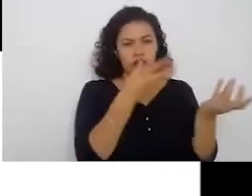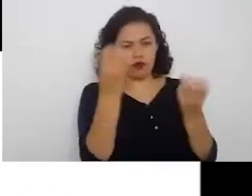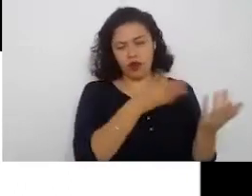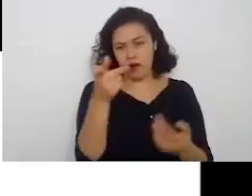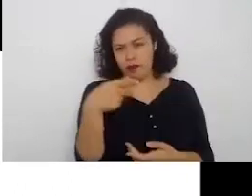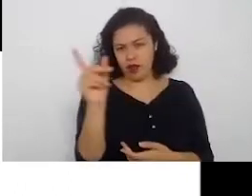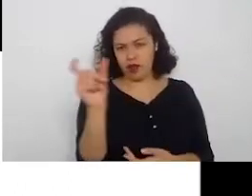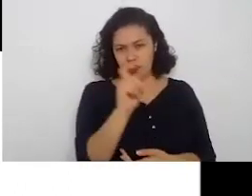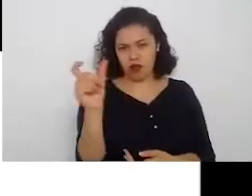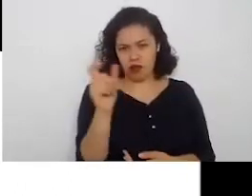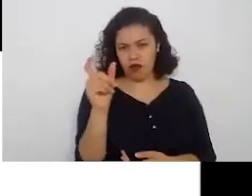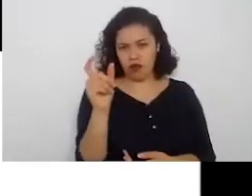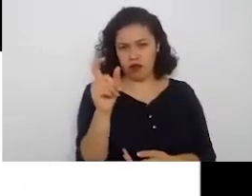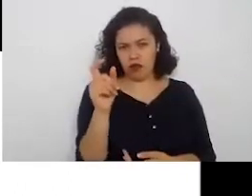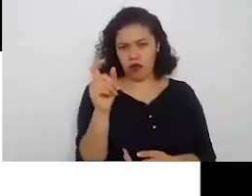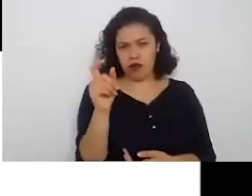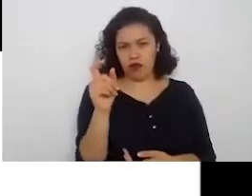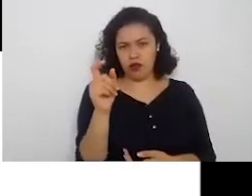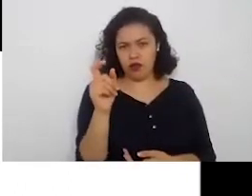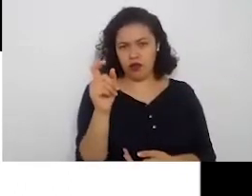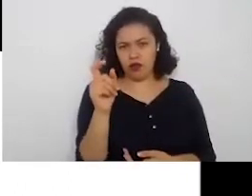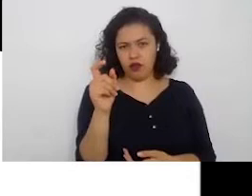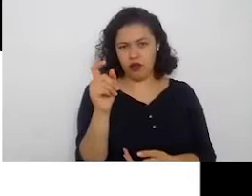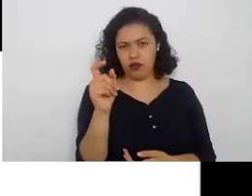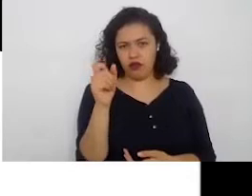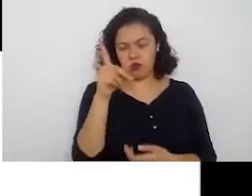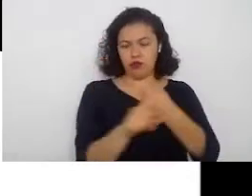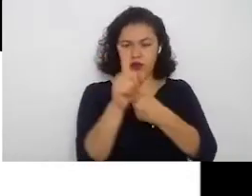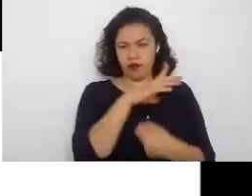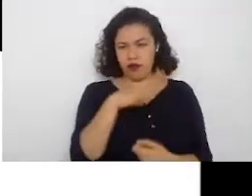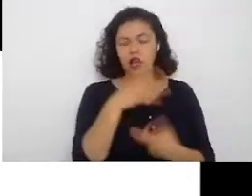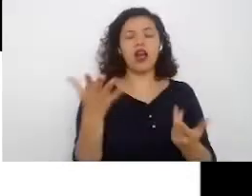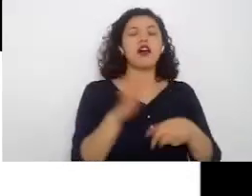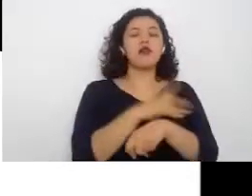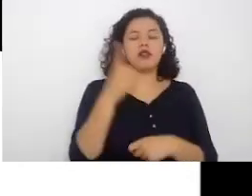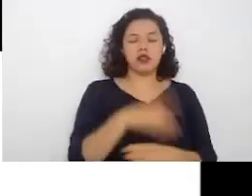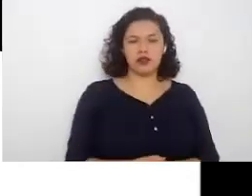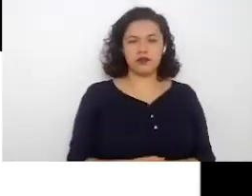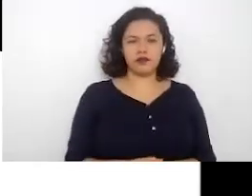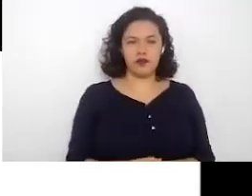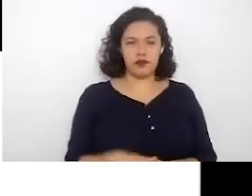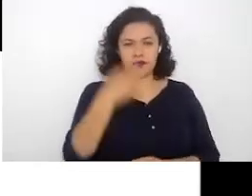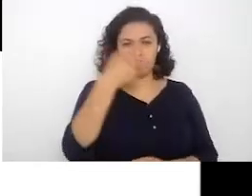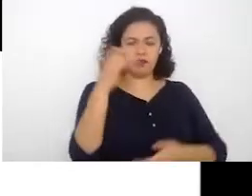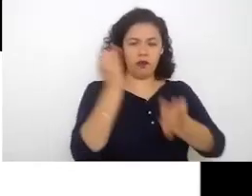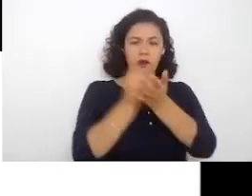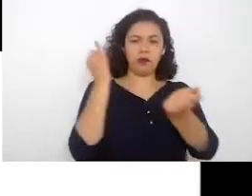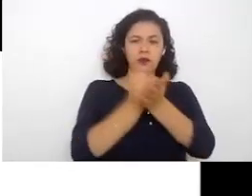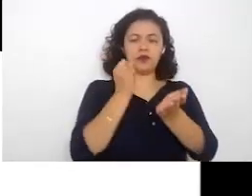vas a causar afección. ¿Por qué? Porque esos deducibles no van a